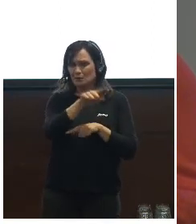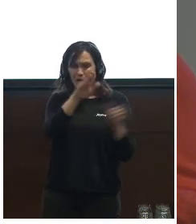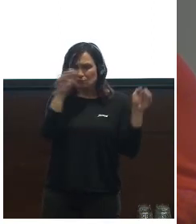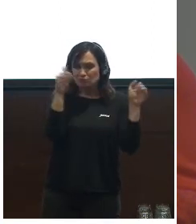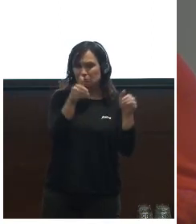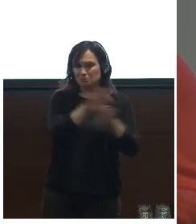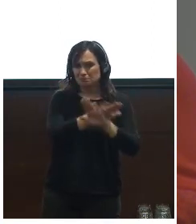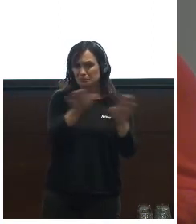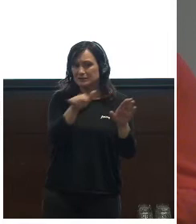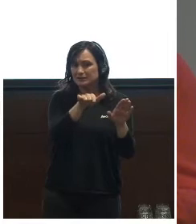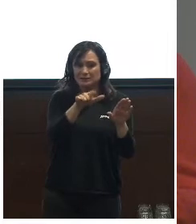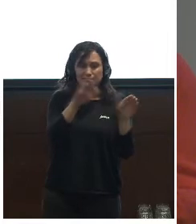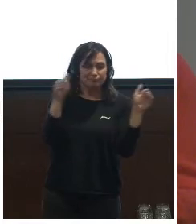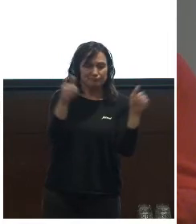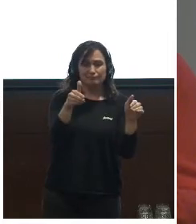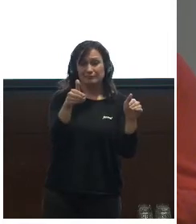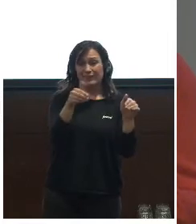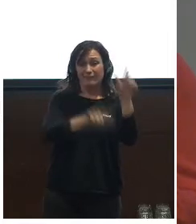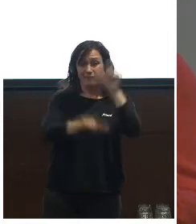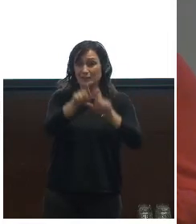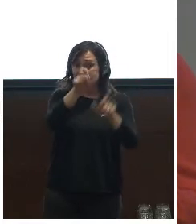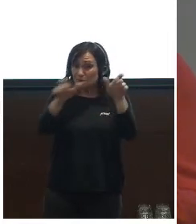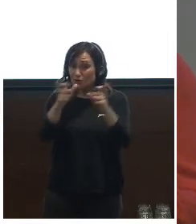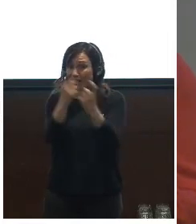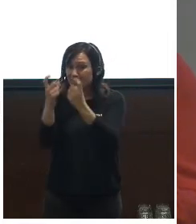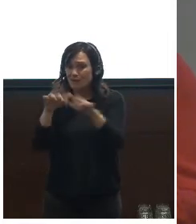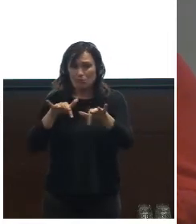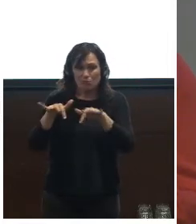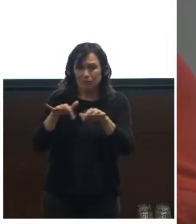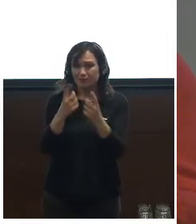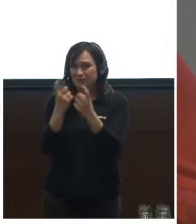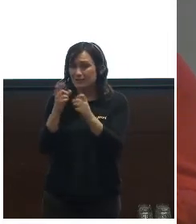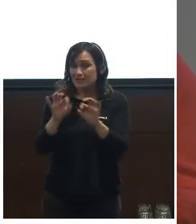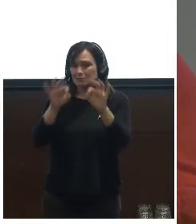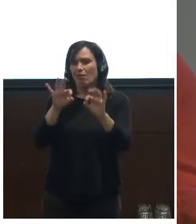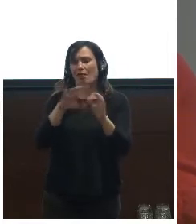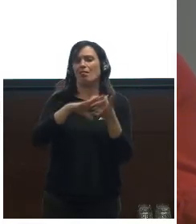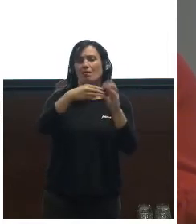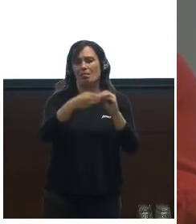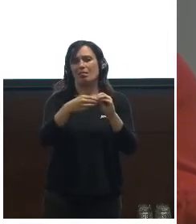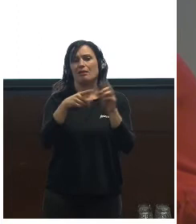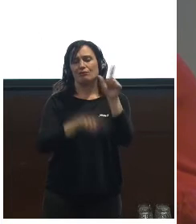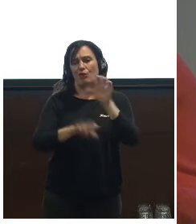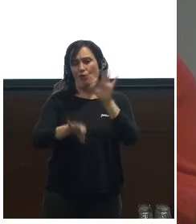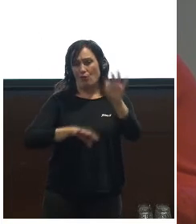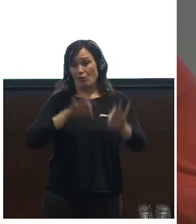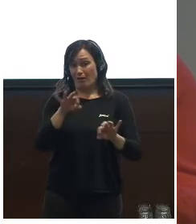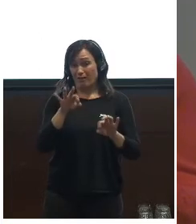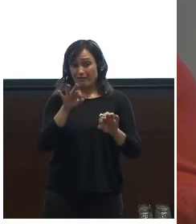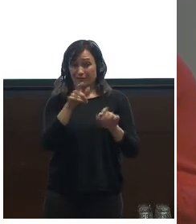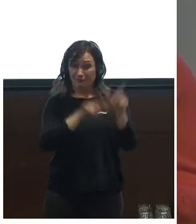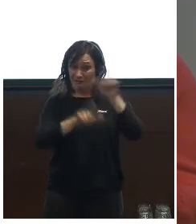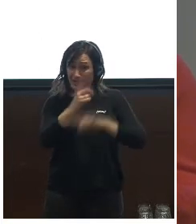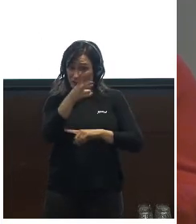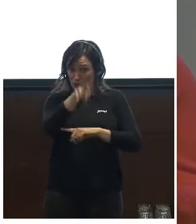para personas con algún tipo de necesidad de movilidad especial. En este caso, mi amiga Raquel no lo ha dicho, pero Viajes 2000 fue el que